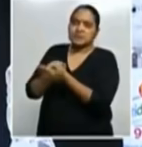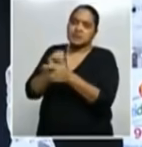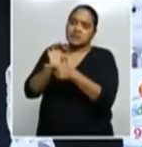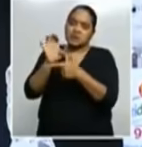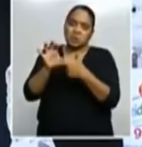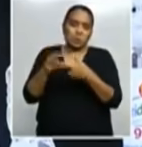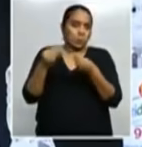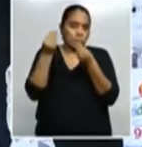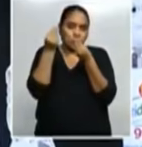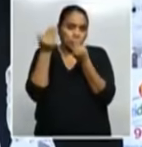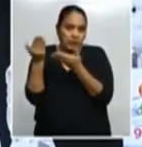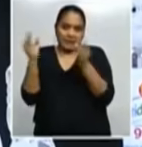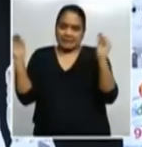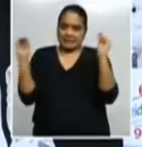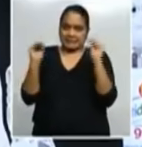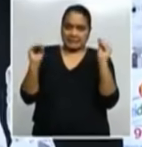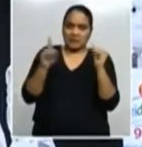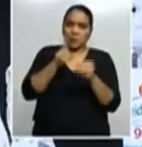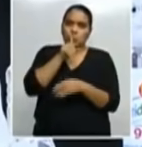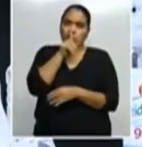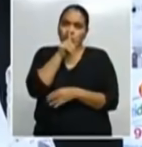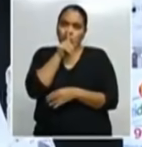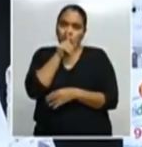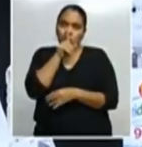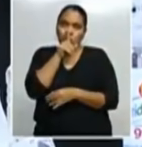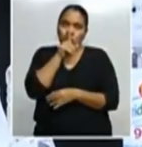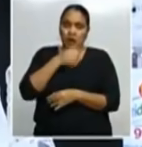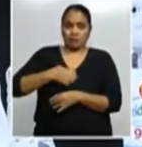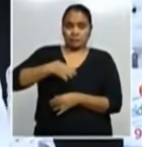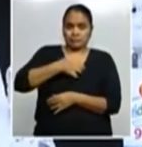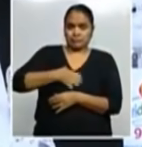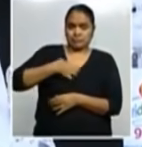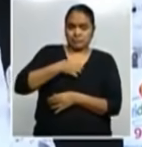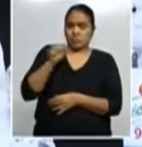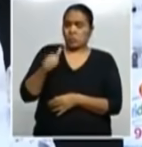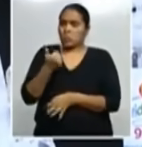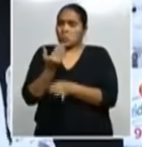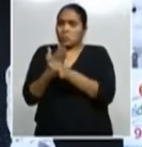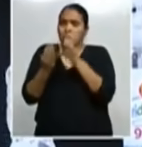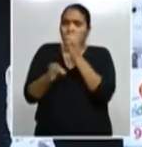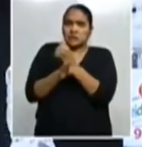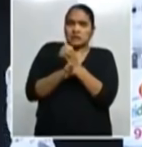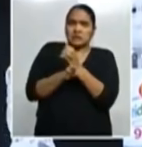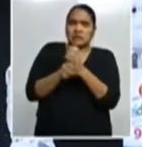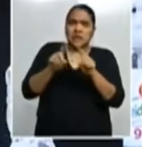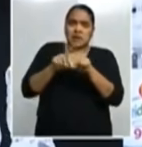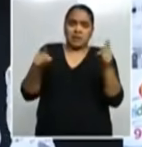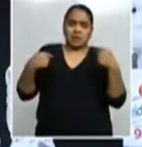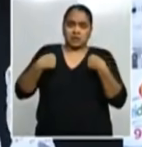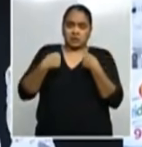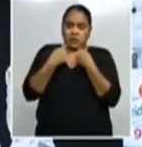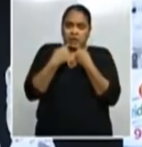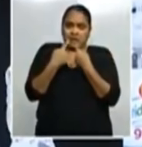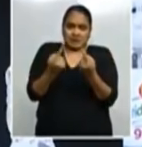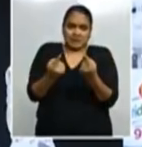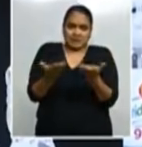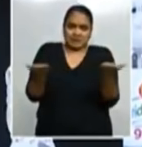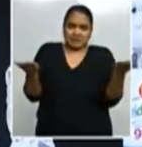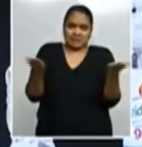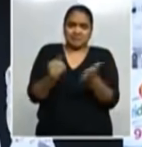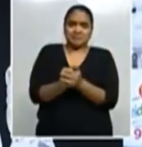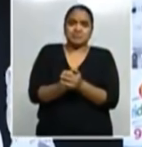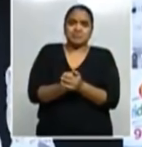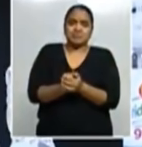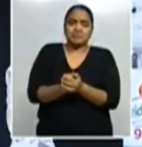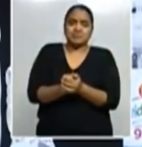escuchar, porque como están incómodos por otras cosas. Yo sé que ustedes no lo van a decir, pero yo tengo que decirlo, para que la gente comprenda